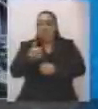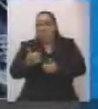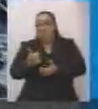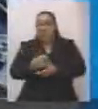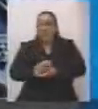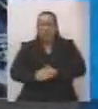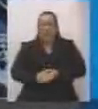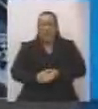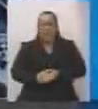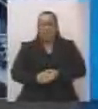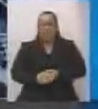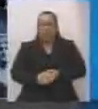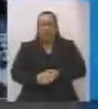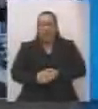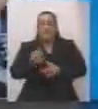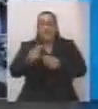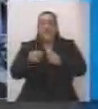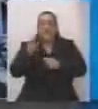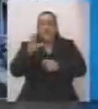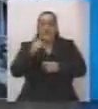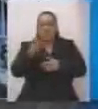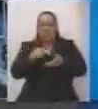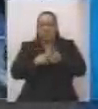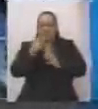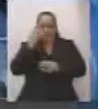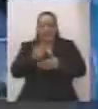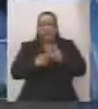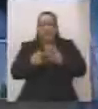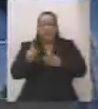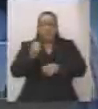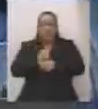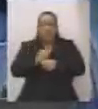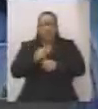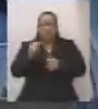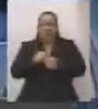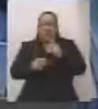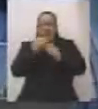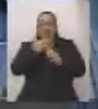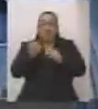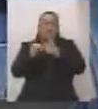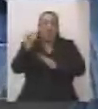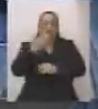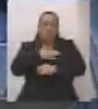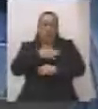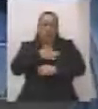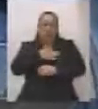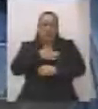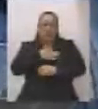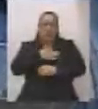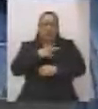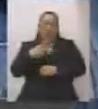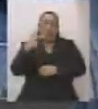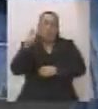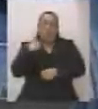para estos trabajadores. Ustedes seguramente saben que si uno trabaja con alguien que es mejor que uno mismo, aumenta nuestra